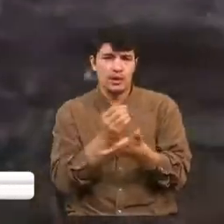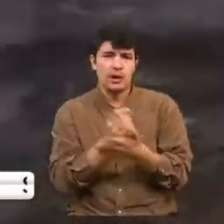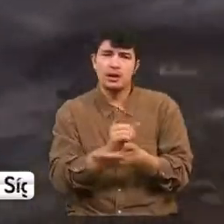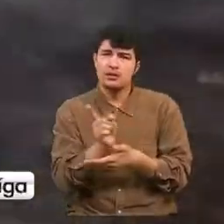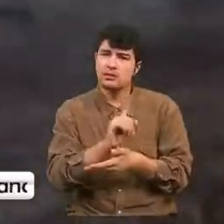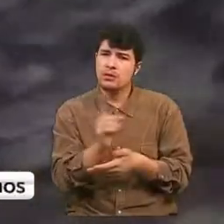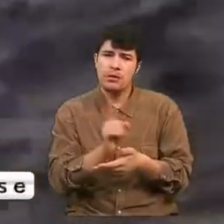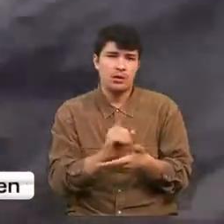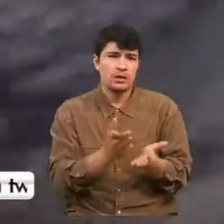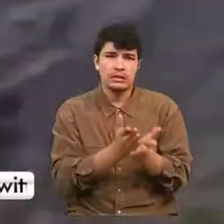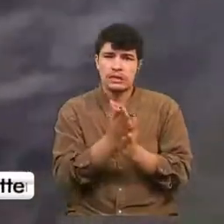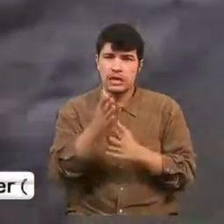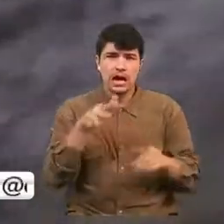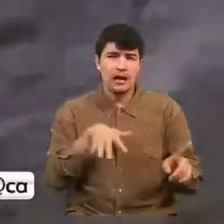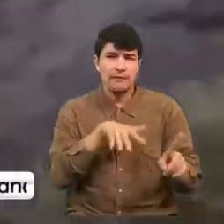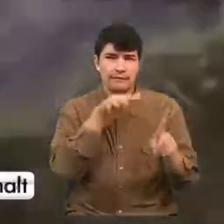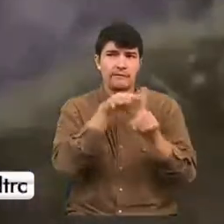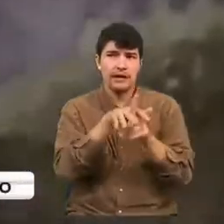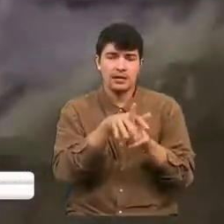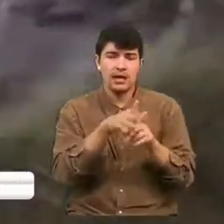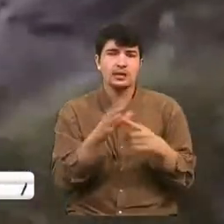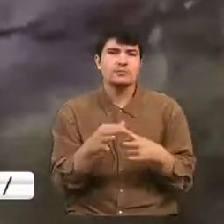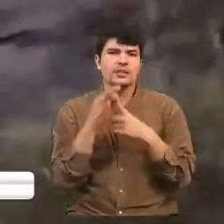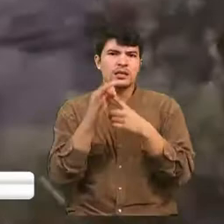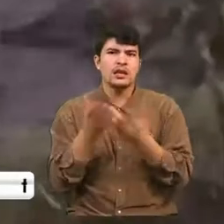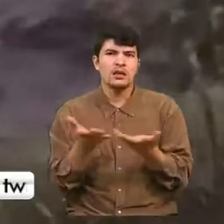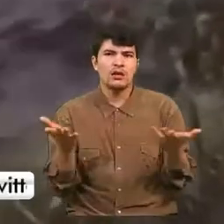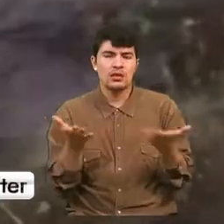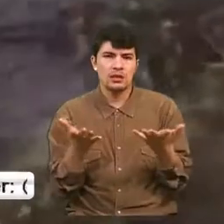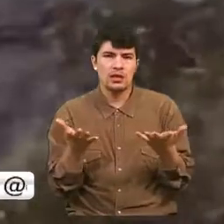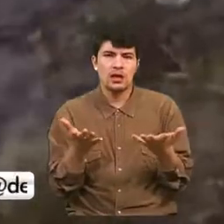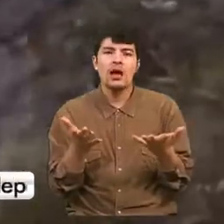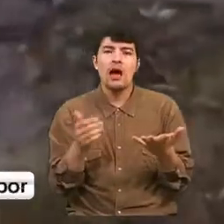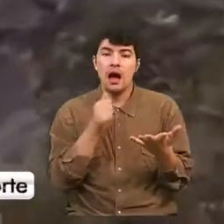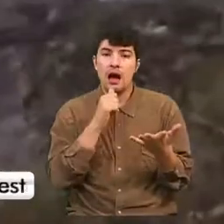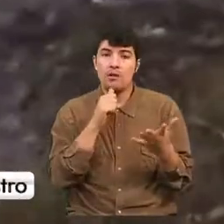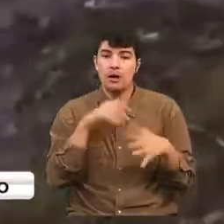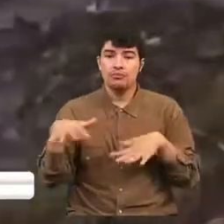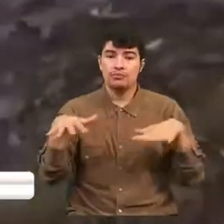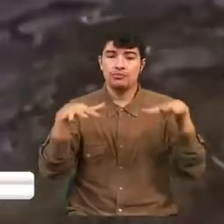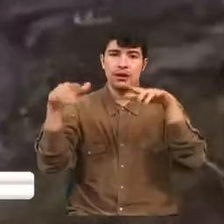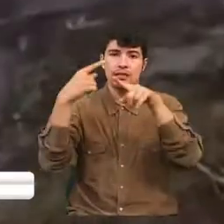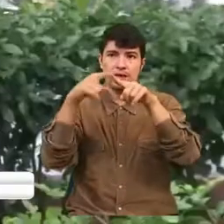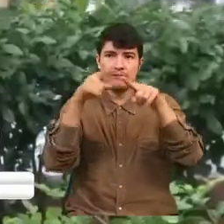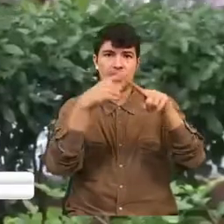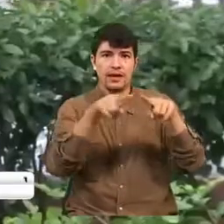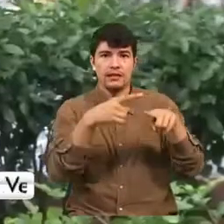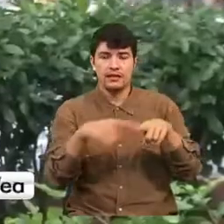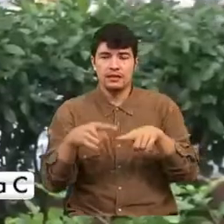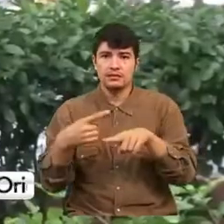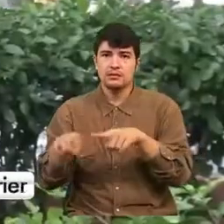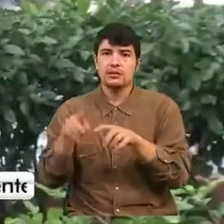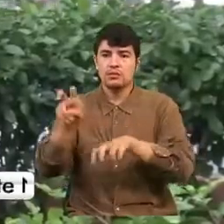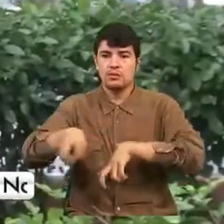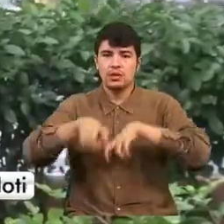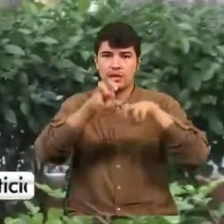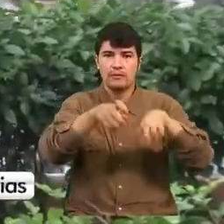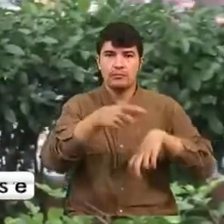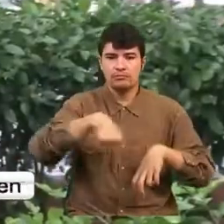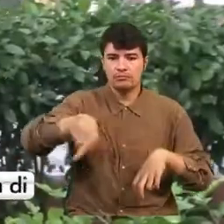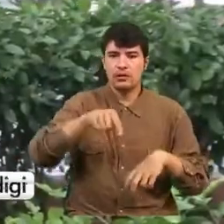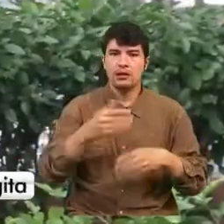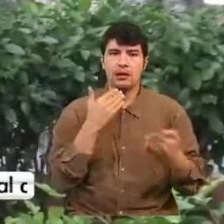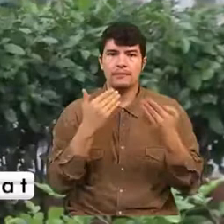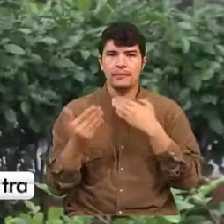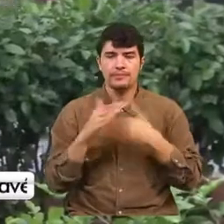presenten graves afectaciones, especialmente por inundaciones en cada uno de sus cultivos. Compañeros, hasta aquí toda la información.